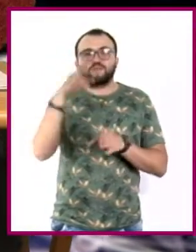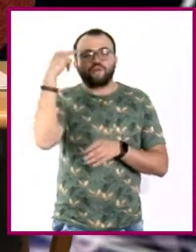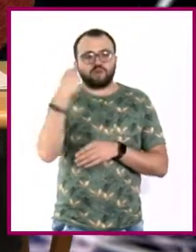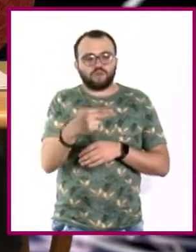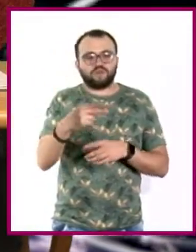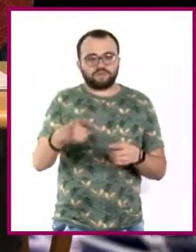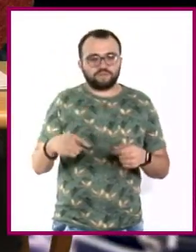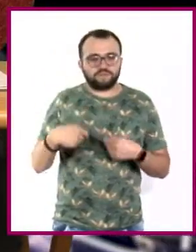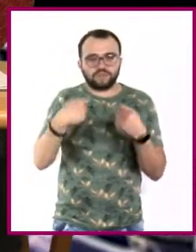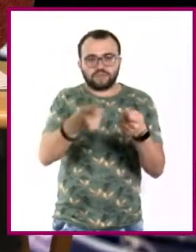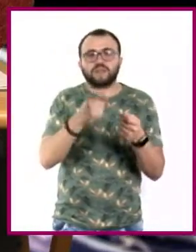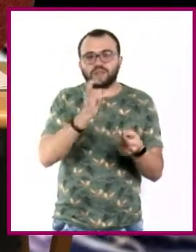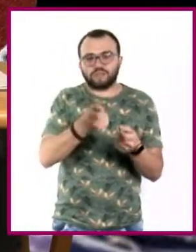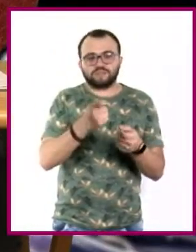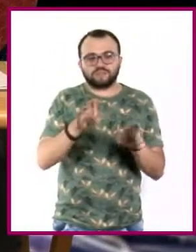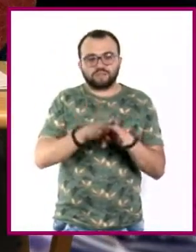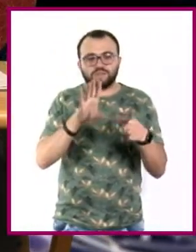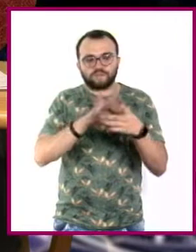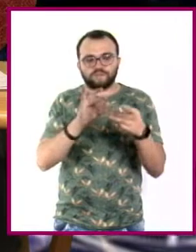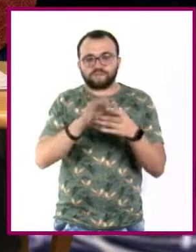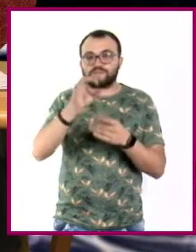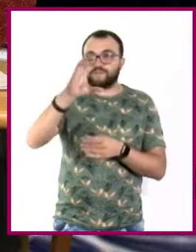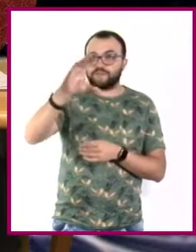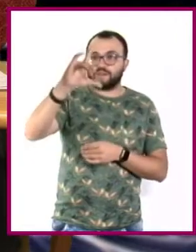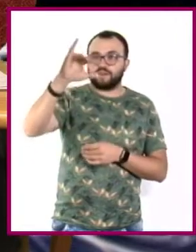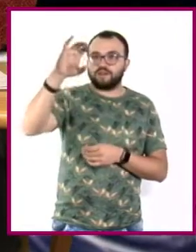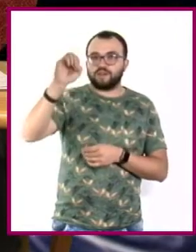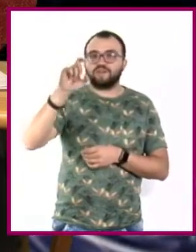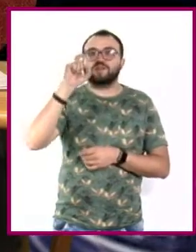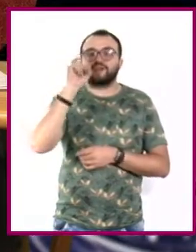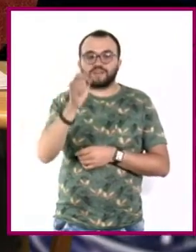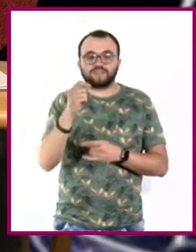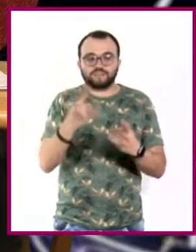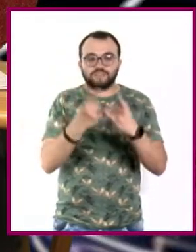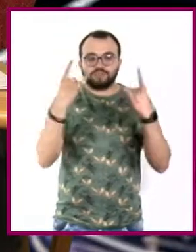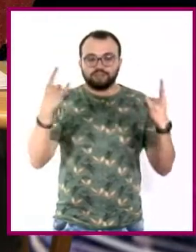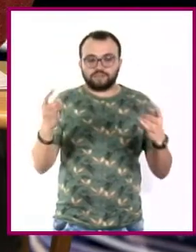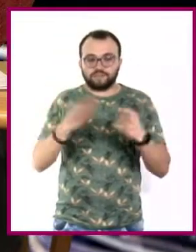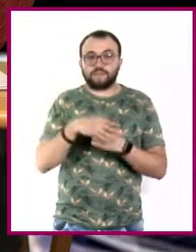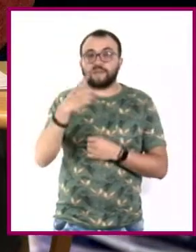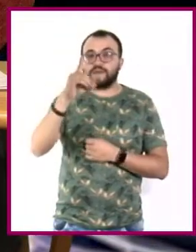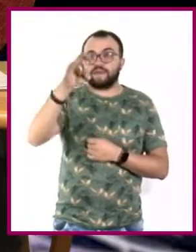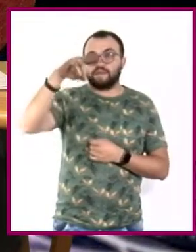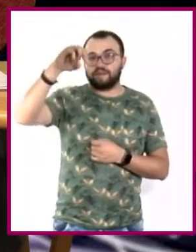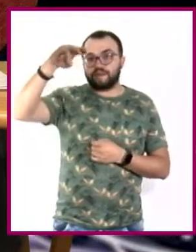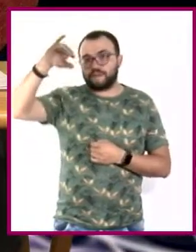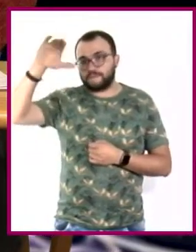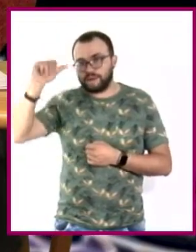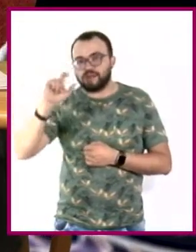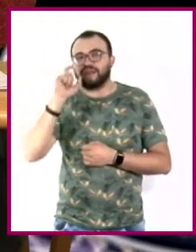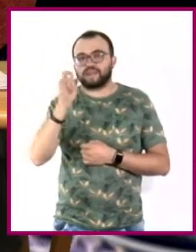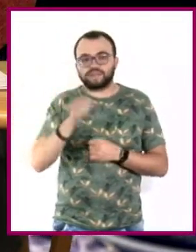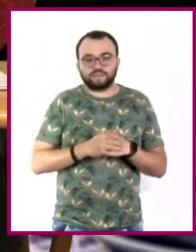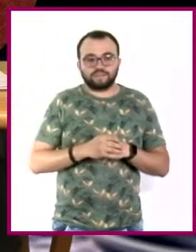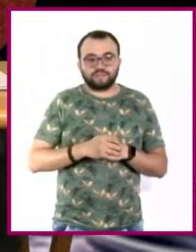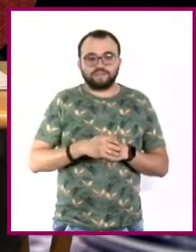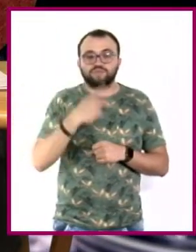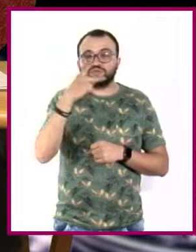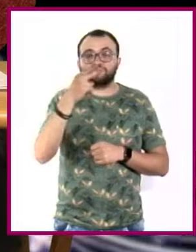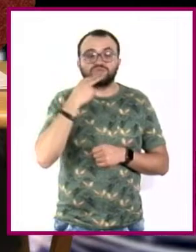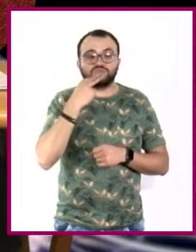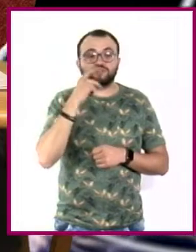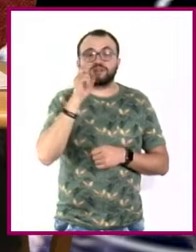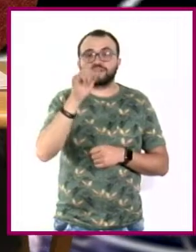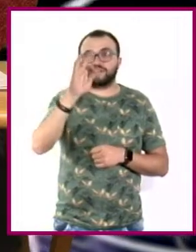ya es bastante explicativo. Clio es el nombre de la musa de la historia, y la dinámica, por otro lado, es un término que se utiliza en